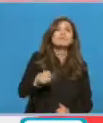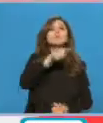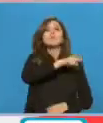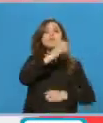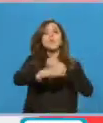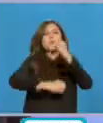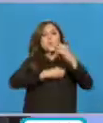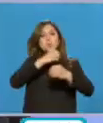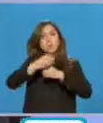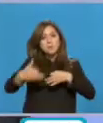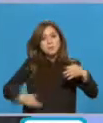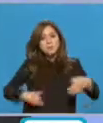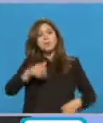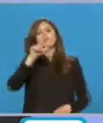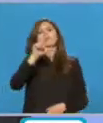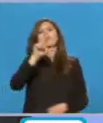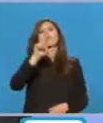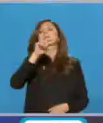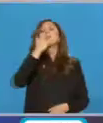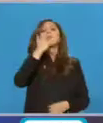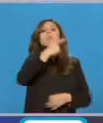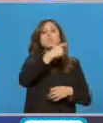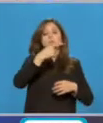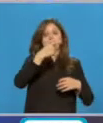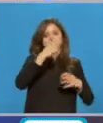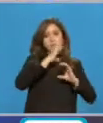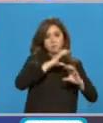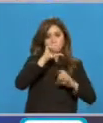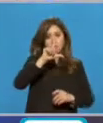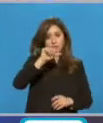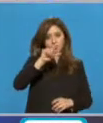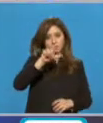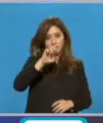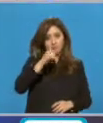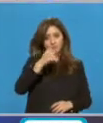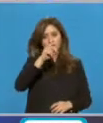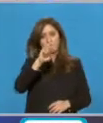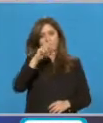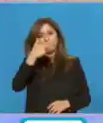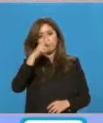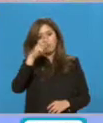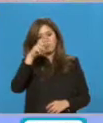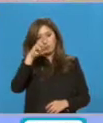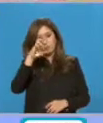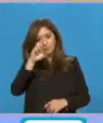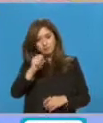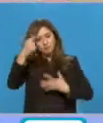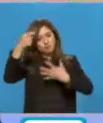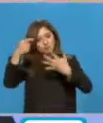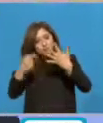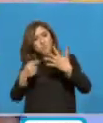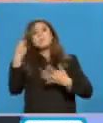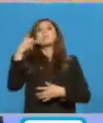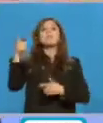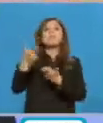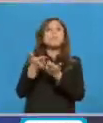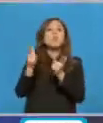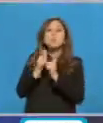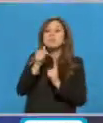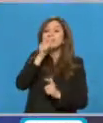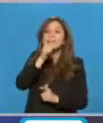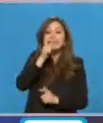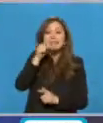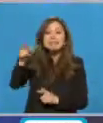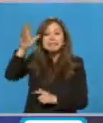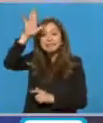Herodes, Zafiro, La Sociedad Anónima, Soulmaster y La Fachada de Piedra. Todos estos grupos no estaban contemplados. O sea, ni pero siquiera ya habían hecho,